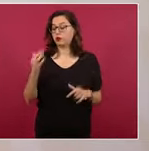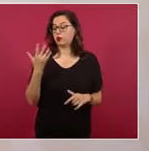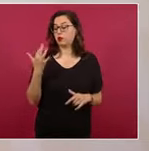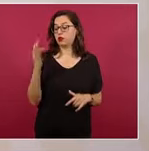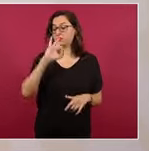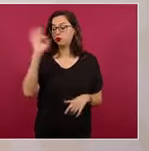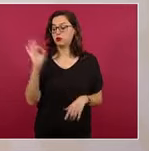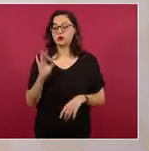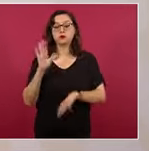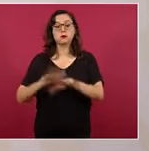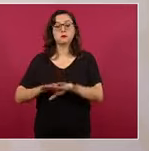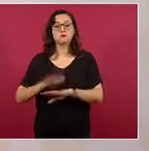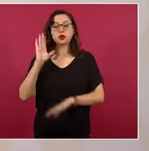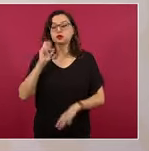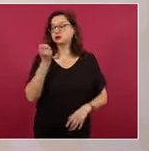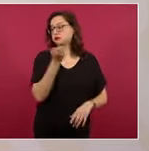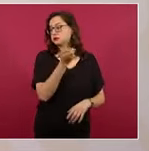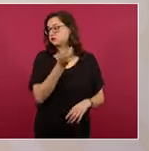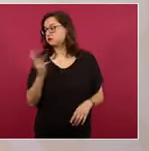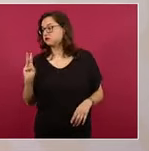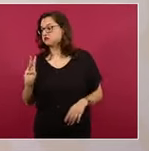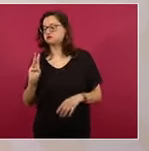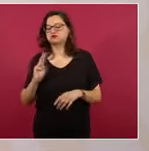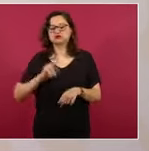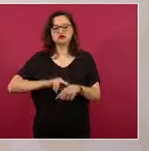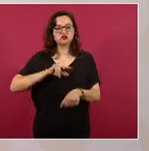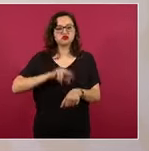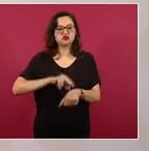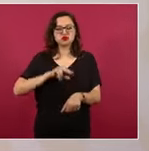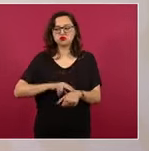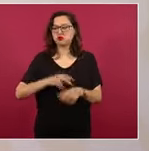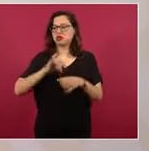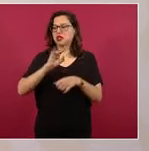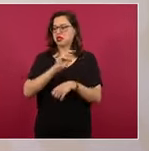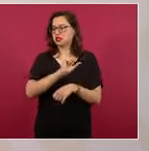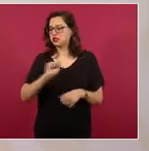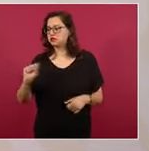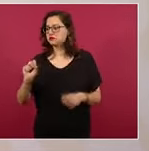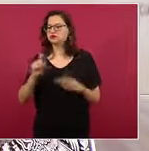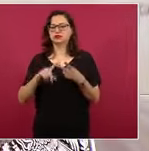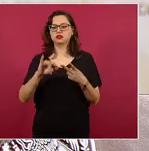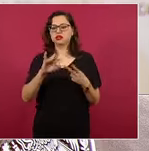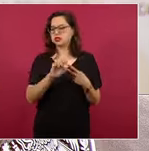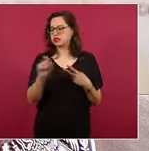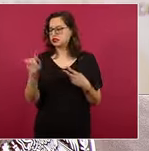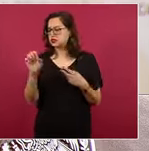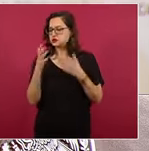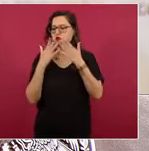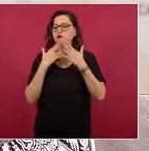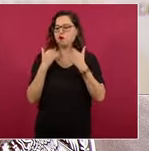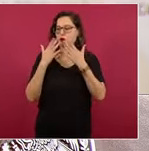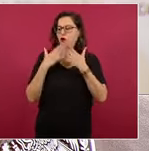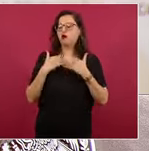país que no tiene seguridad social. Entonces,